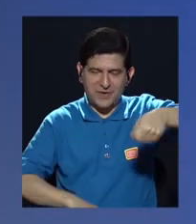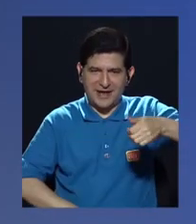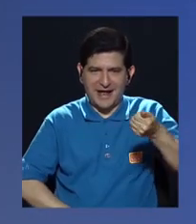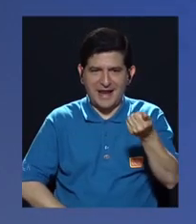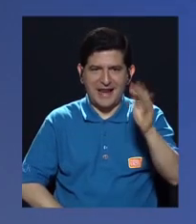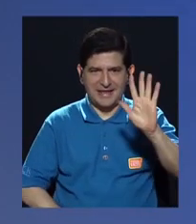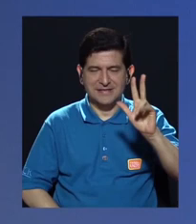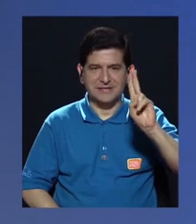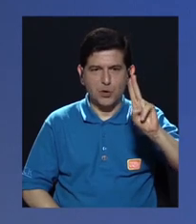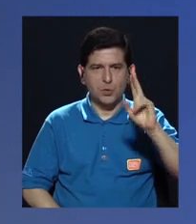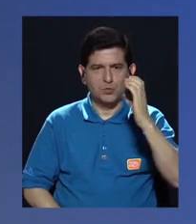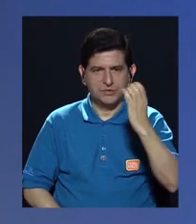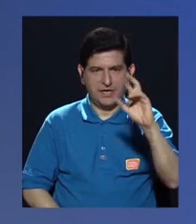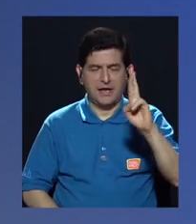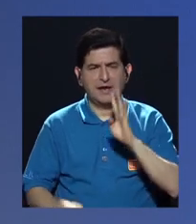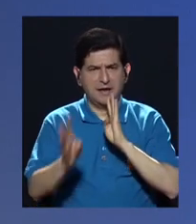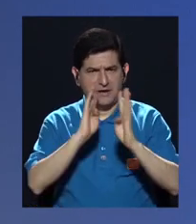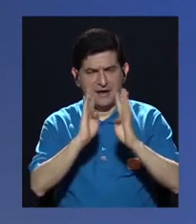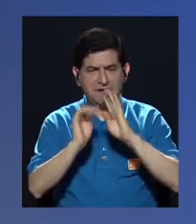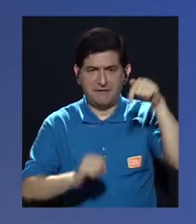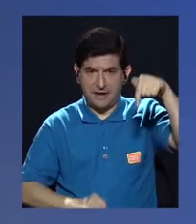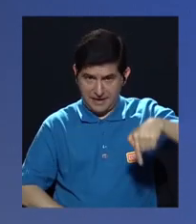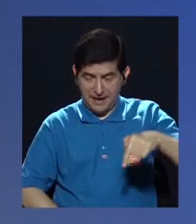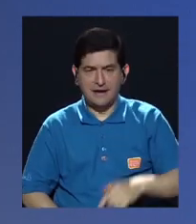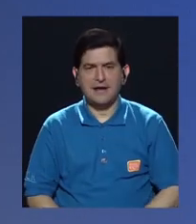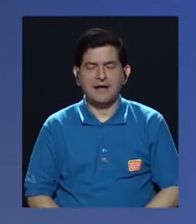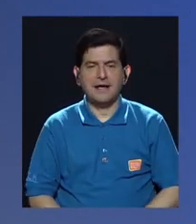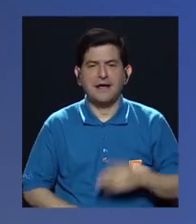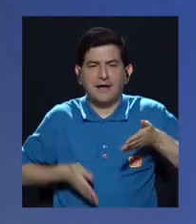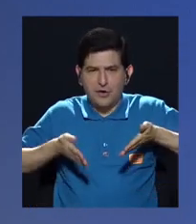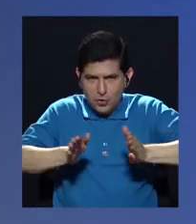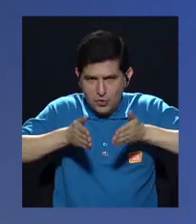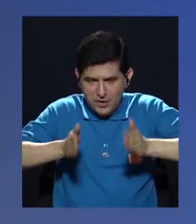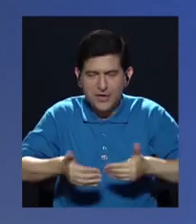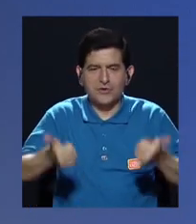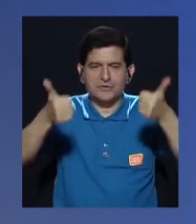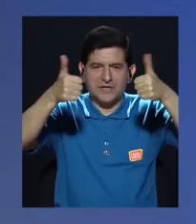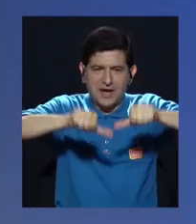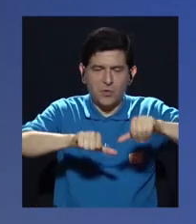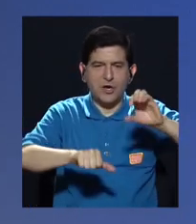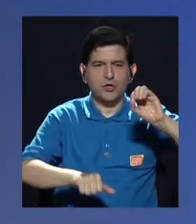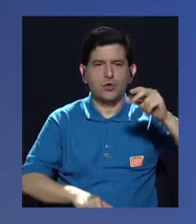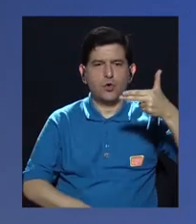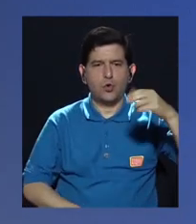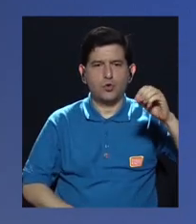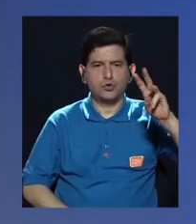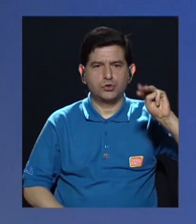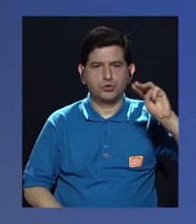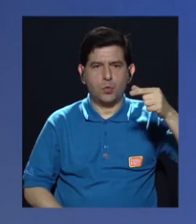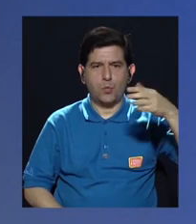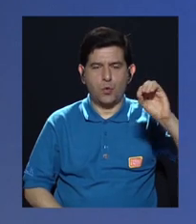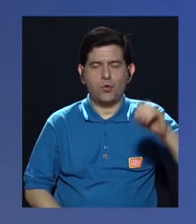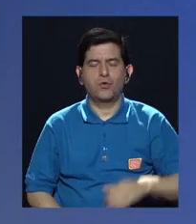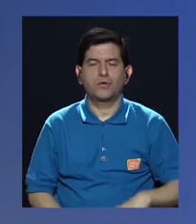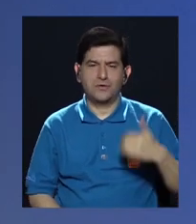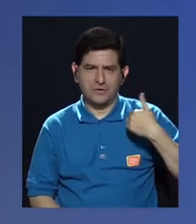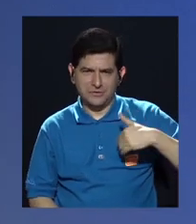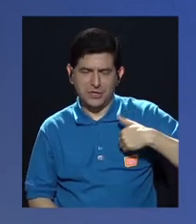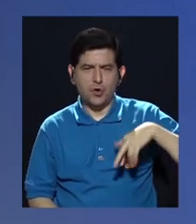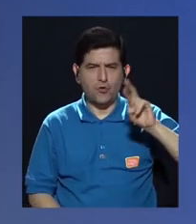Regresamos al Canal 15, Universidad de Costa Rica, conversando con los descendientes del Pacto de Ochomogo. Don Rodrigo,